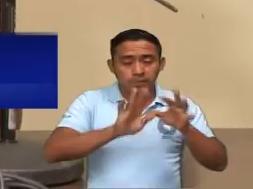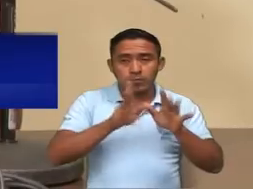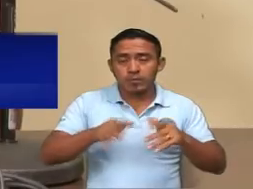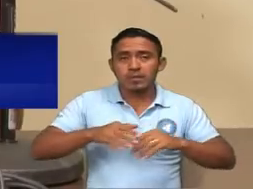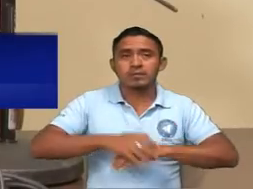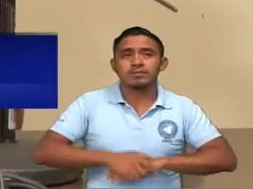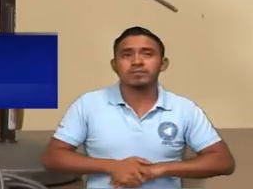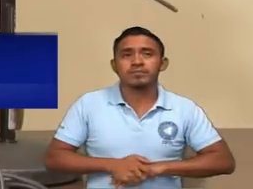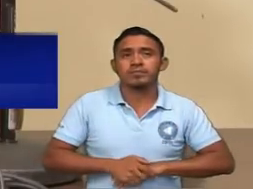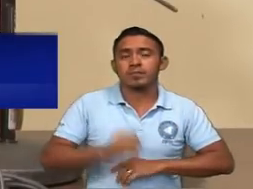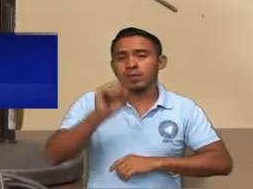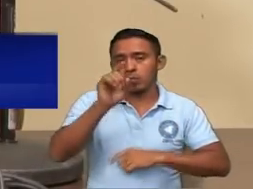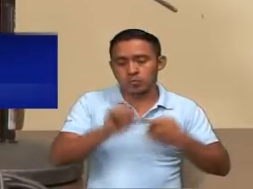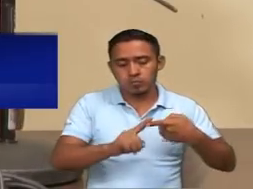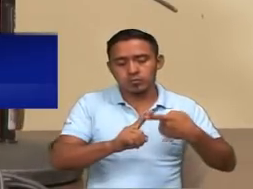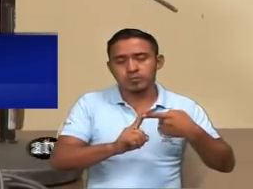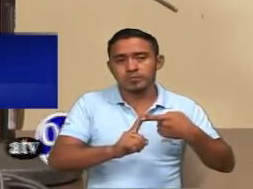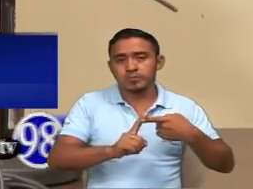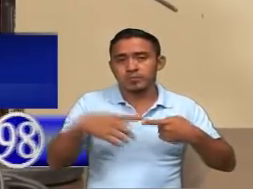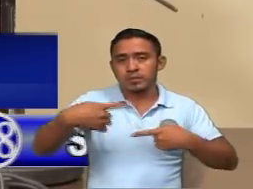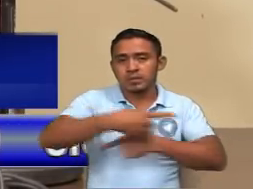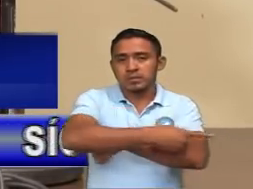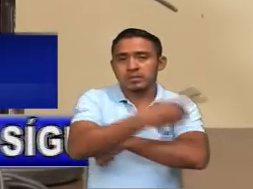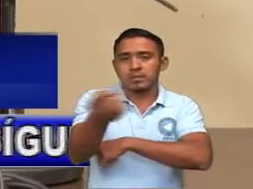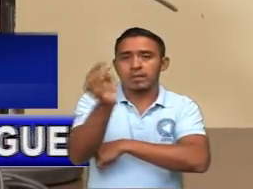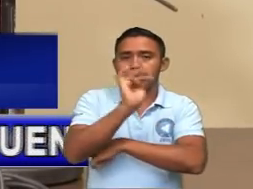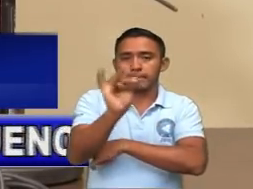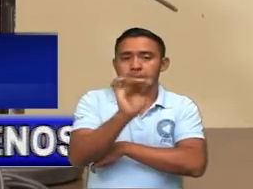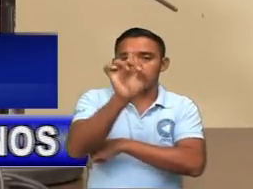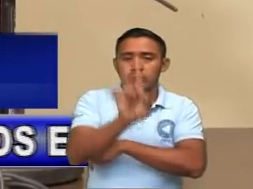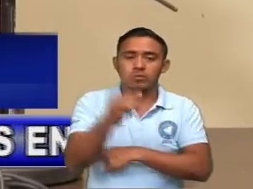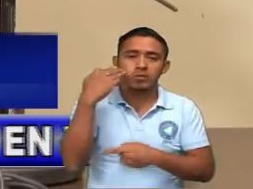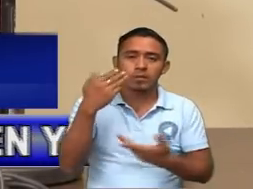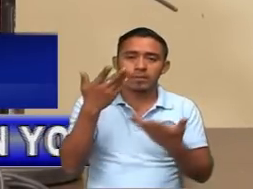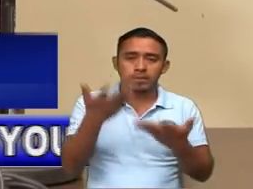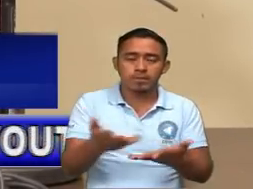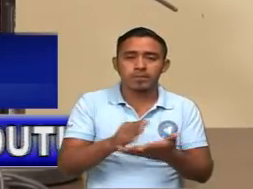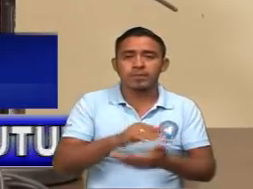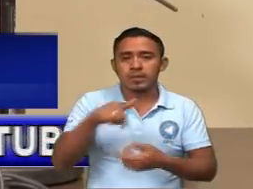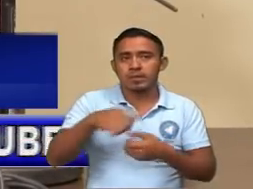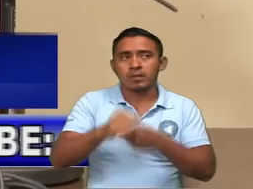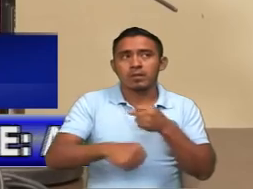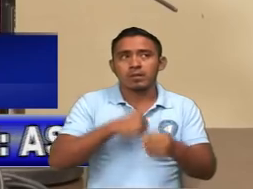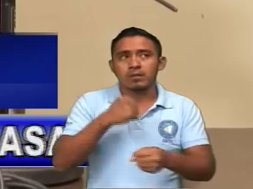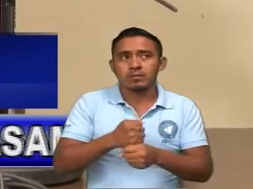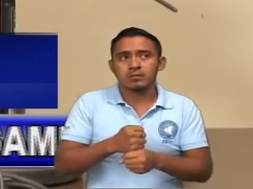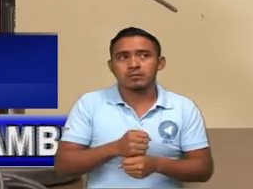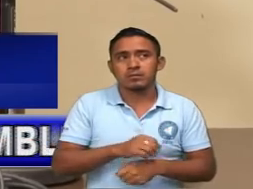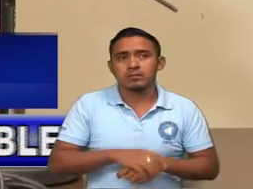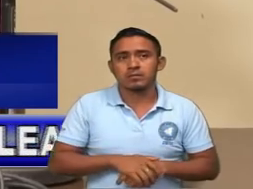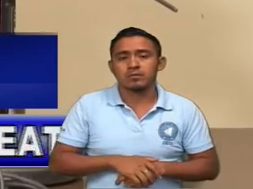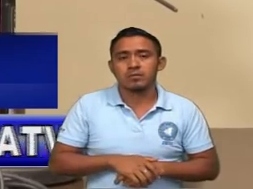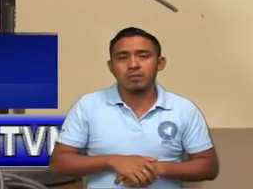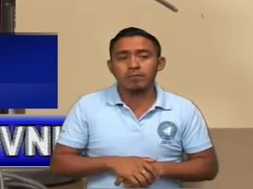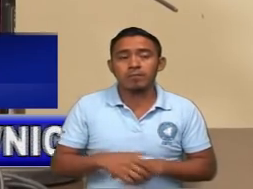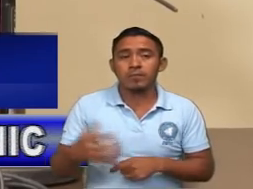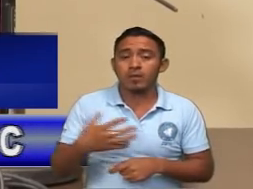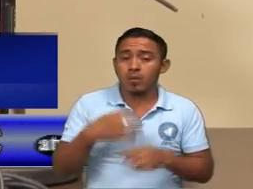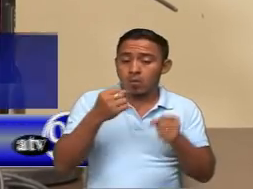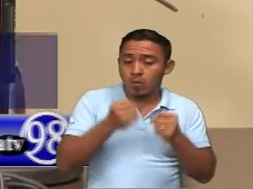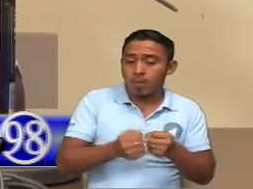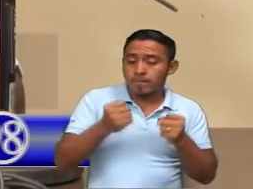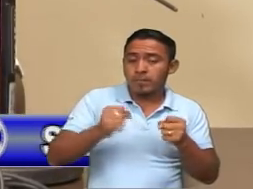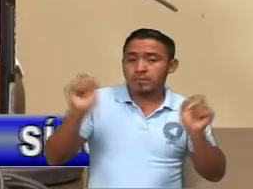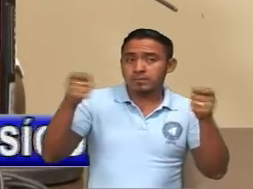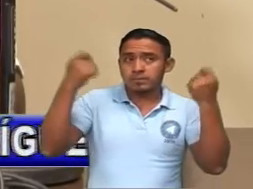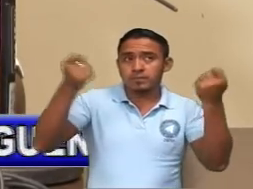siguiente. Primero, que el día miércoles 1 de mayo del presente año se celebra el Día Internacional de los y las